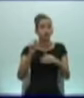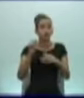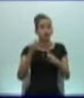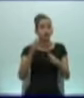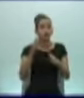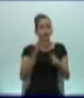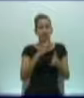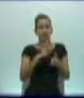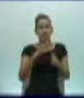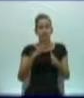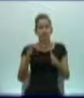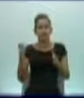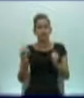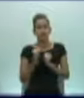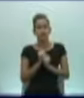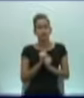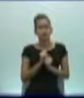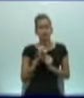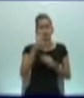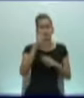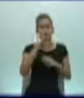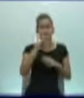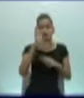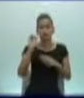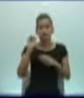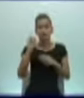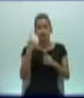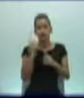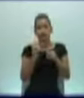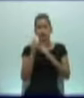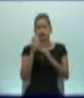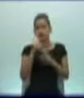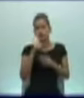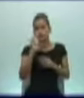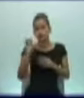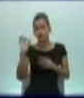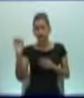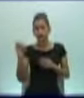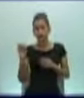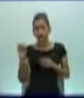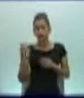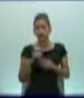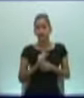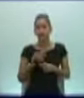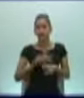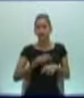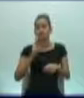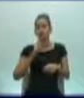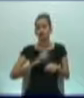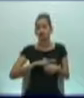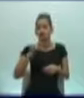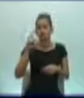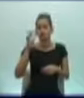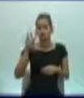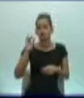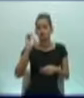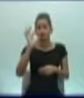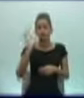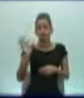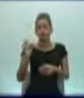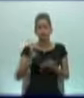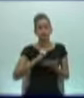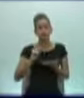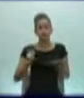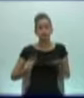son 50 de cada 100, lo cual representa el 50%. Cópienlo, por favor.